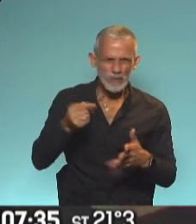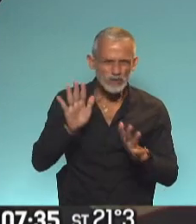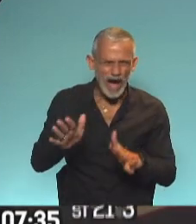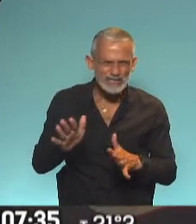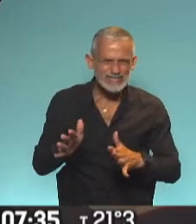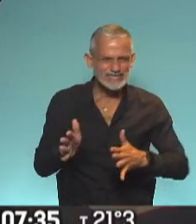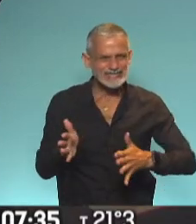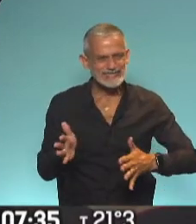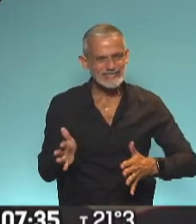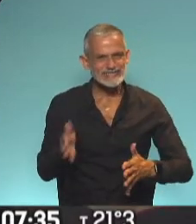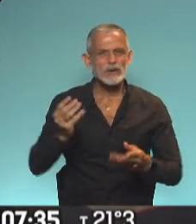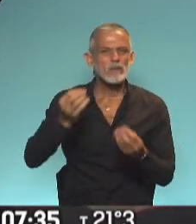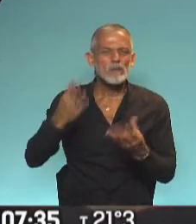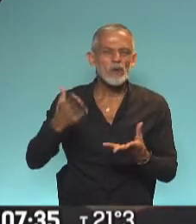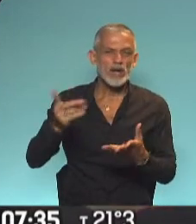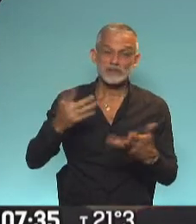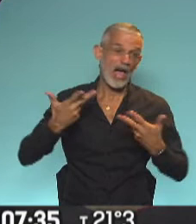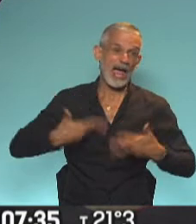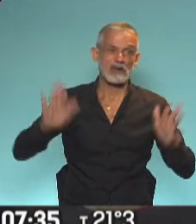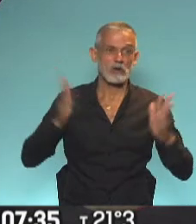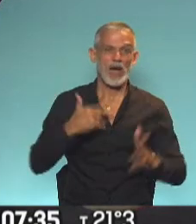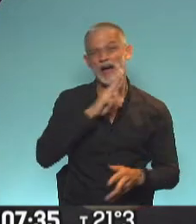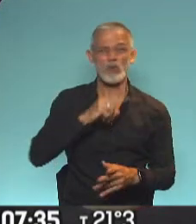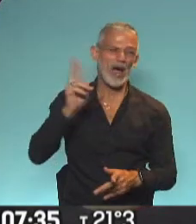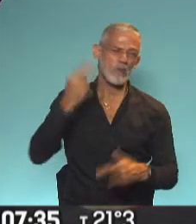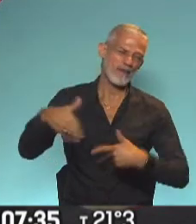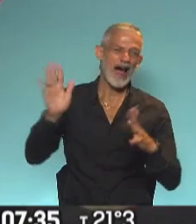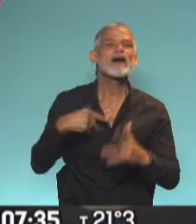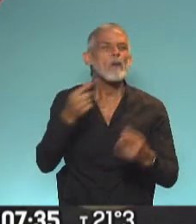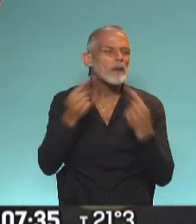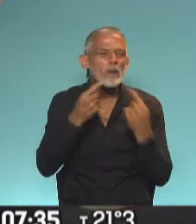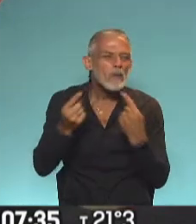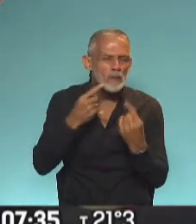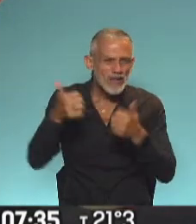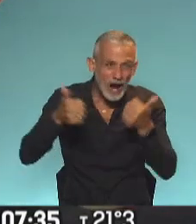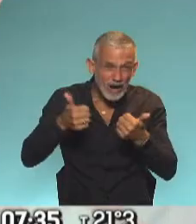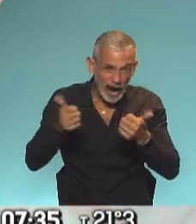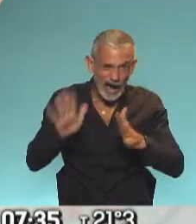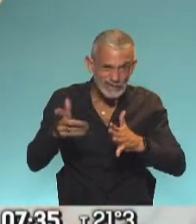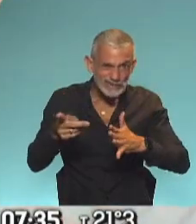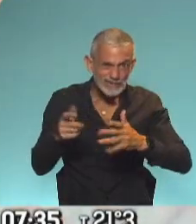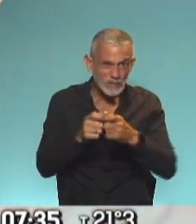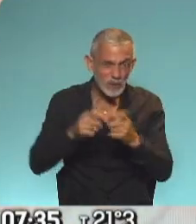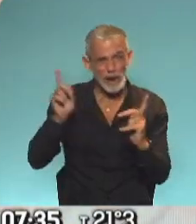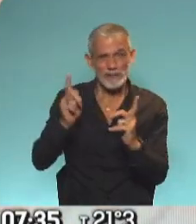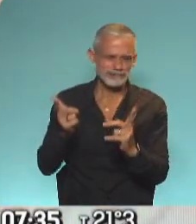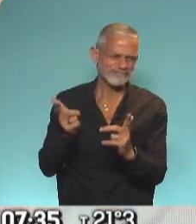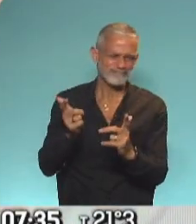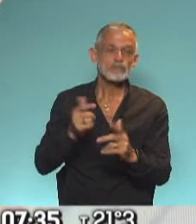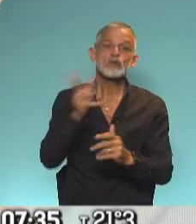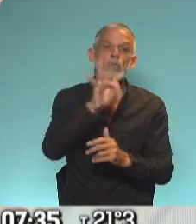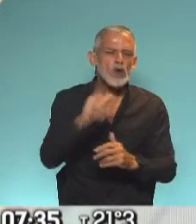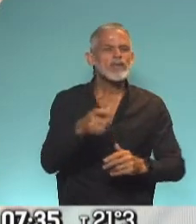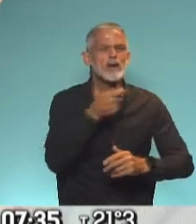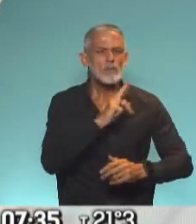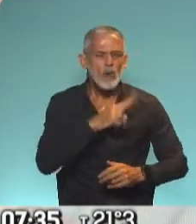forma, siempre nos preguntamos por qué está tan naturalizado este tema y por qué naturalizamos que todos los días asesinan a una mujer. Bueno,